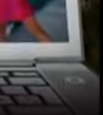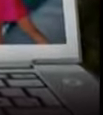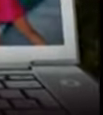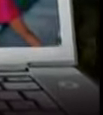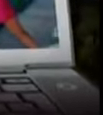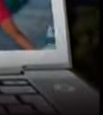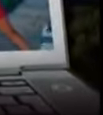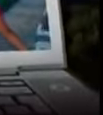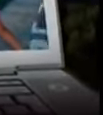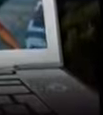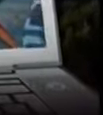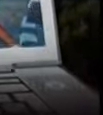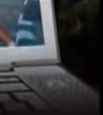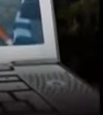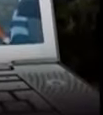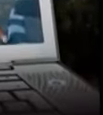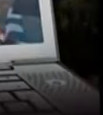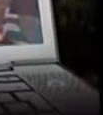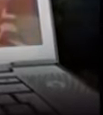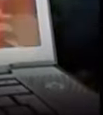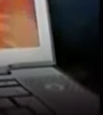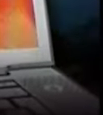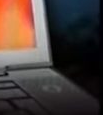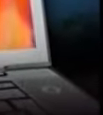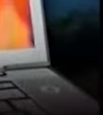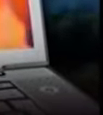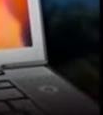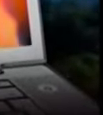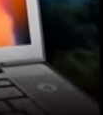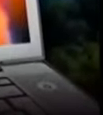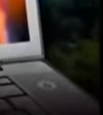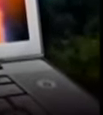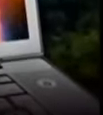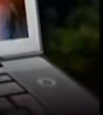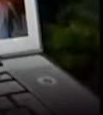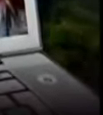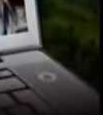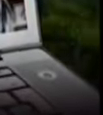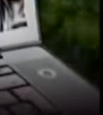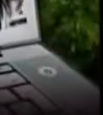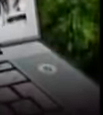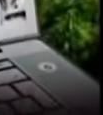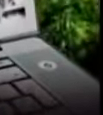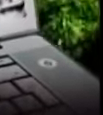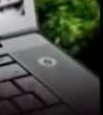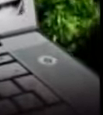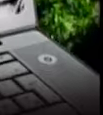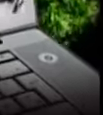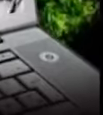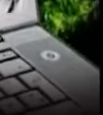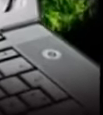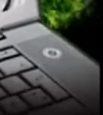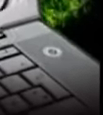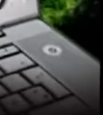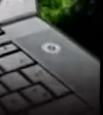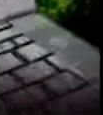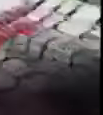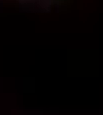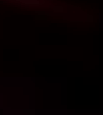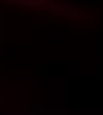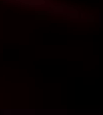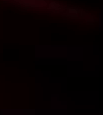En homenaje a su trascendencia histórica, se conmemora en esta fecha el Día de la Rebeldía Nacional.